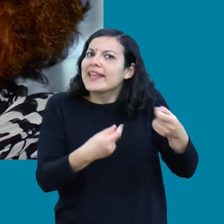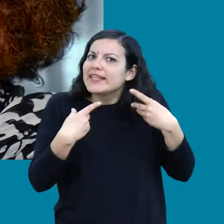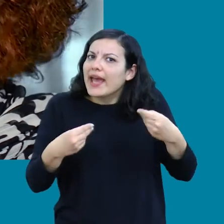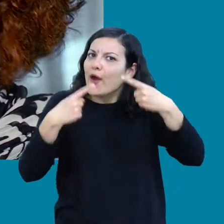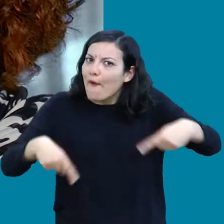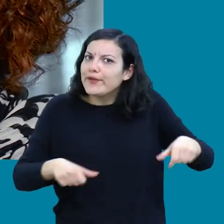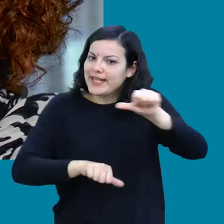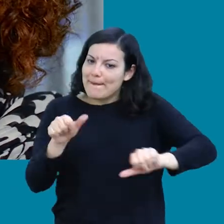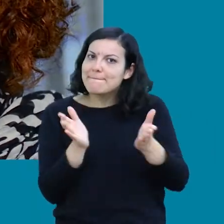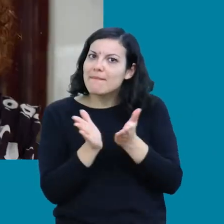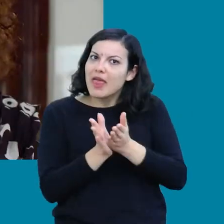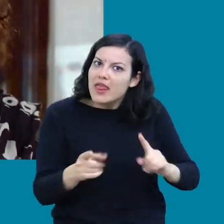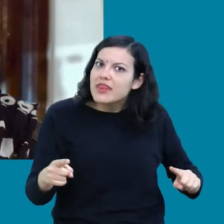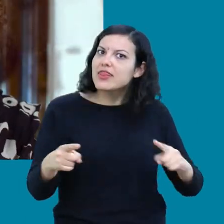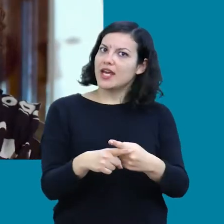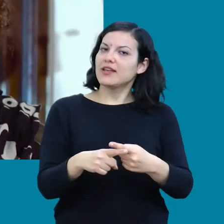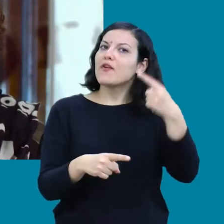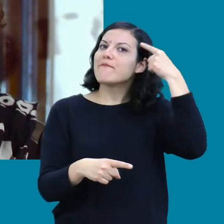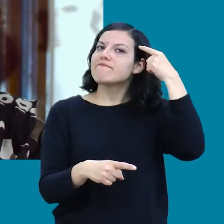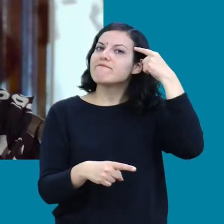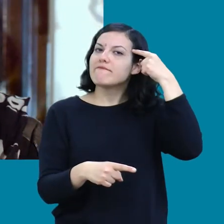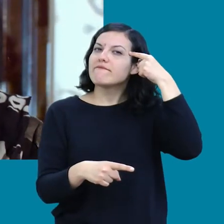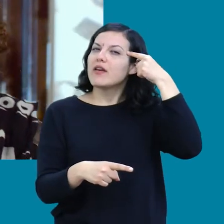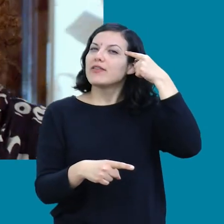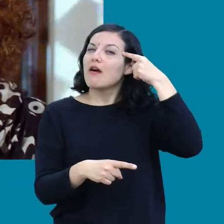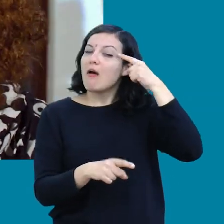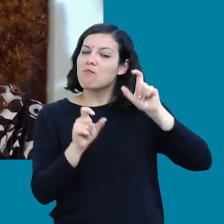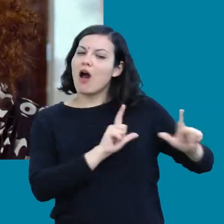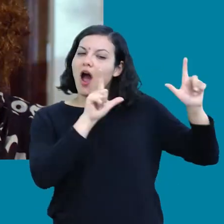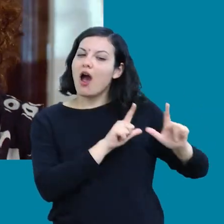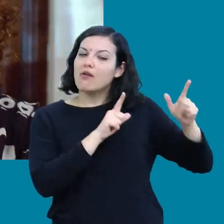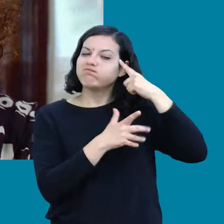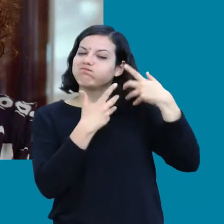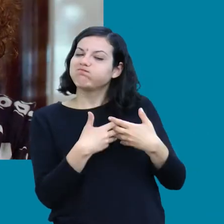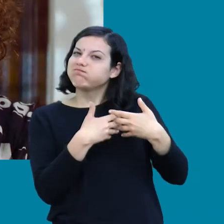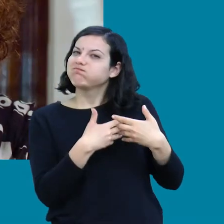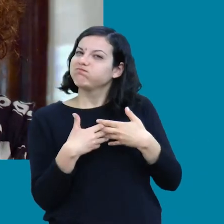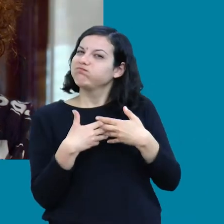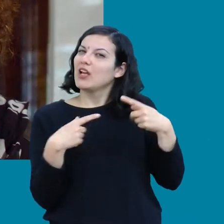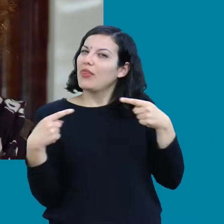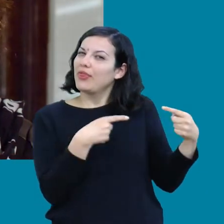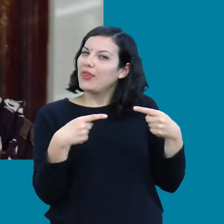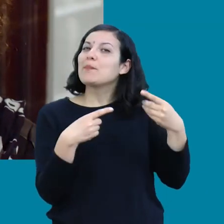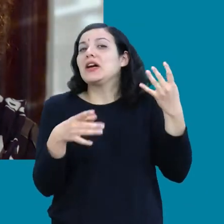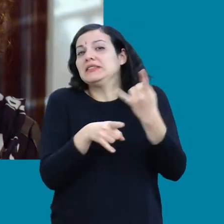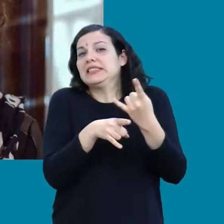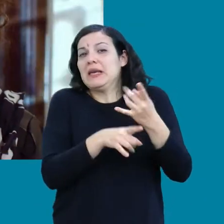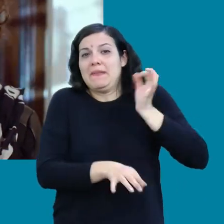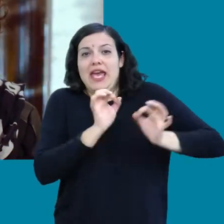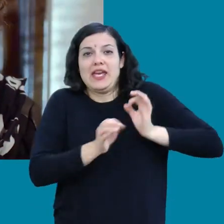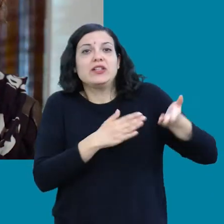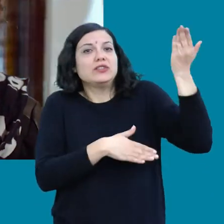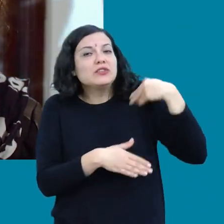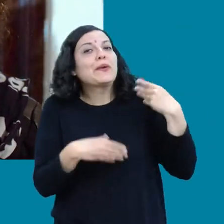desafíos epistémicos, me parece que tiene que discutir esas imágenes del pasado, porque efectivamente, como pasa siempre con la